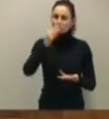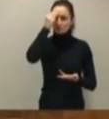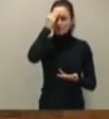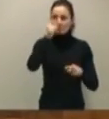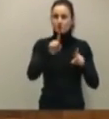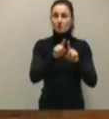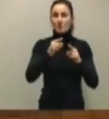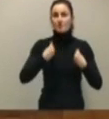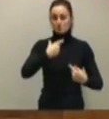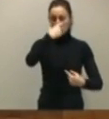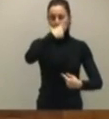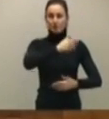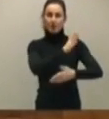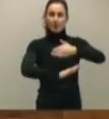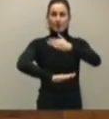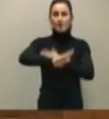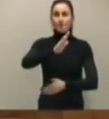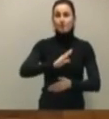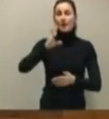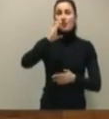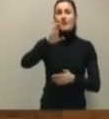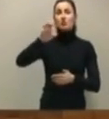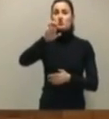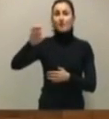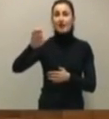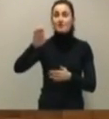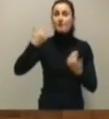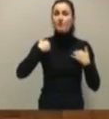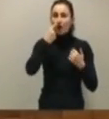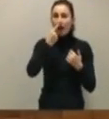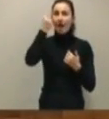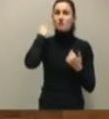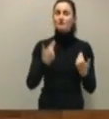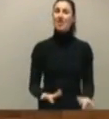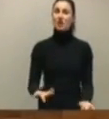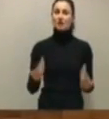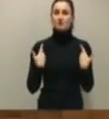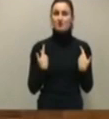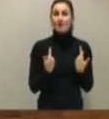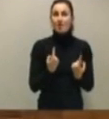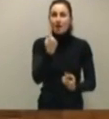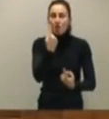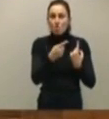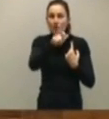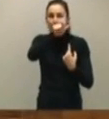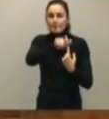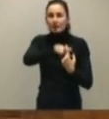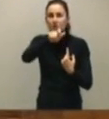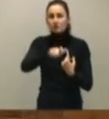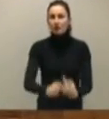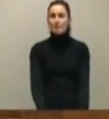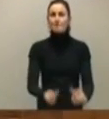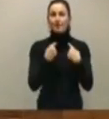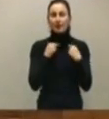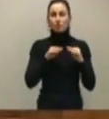en la óptica de los discapacitados de los centros especiales de empleo, que el año pasado, por la responsabilidad de alguien, estuvieron a punto de perder